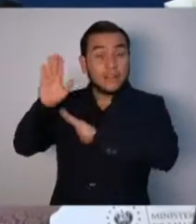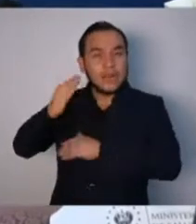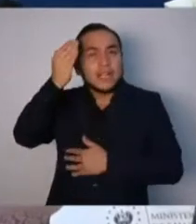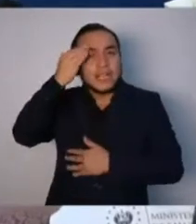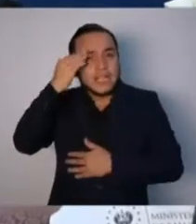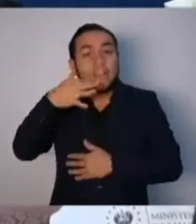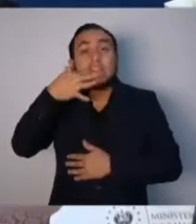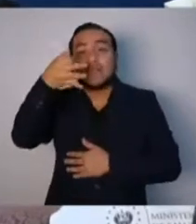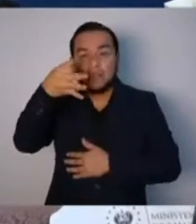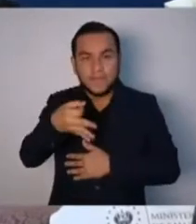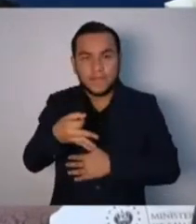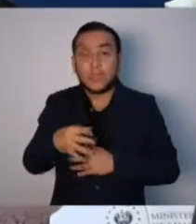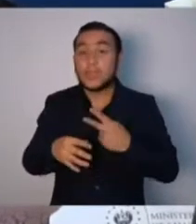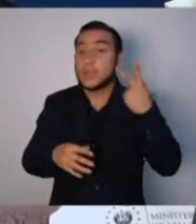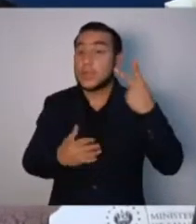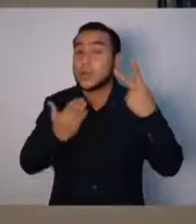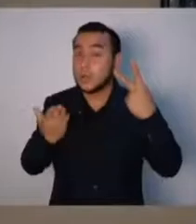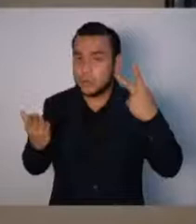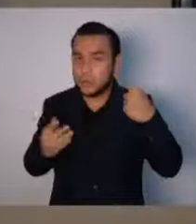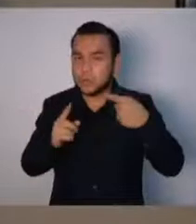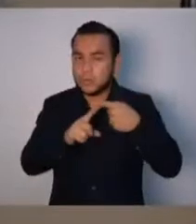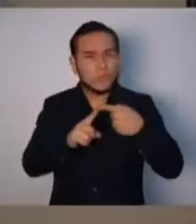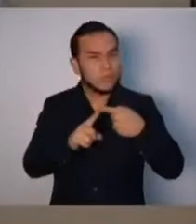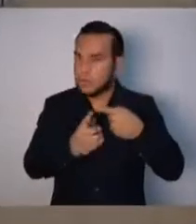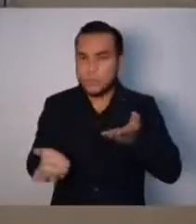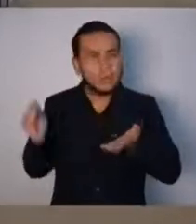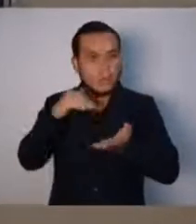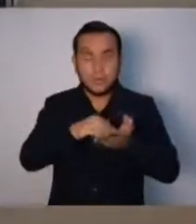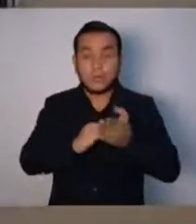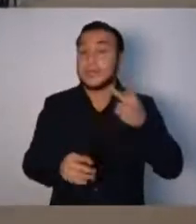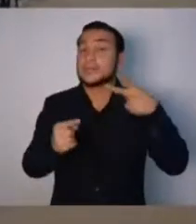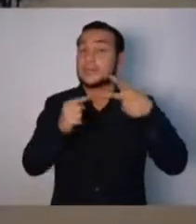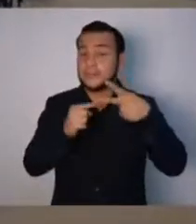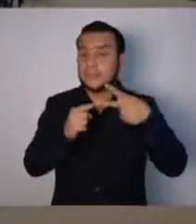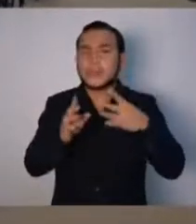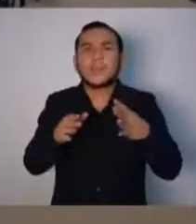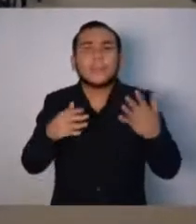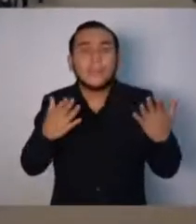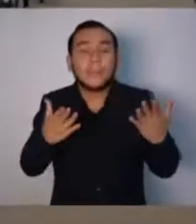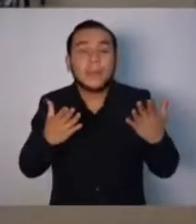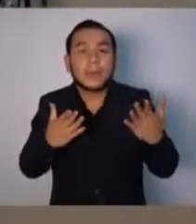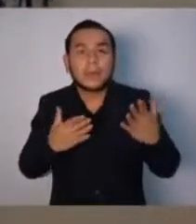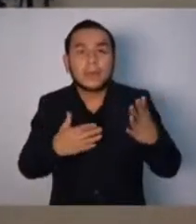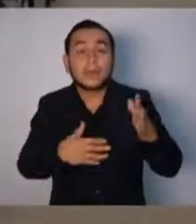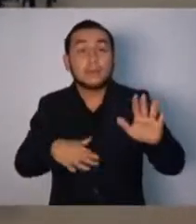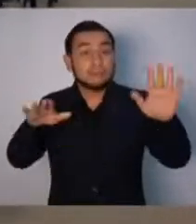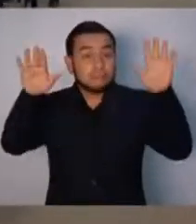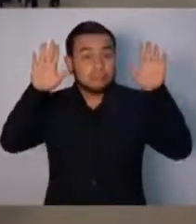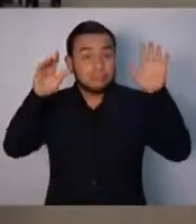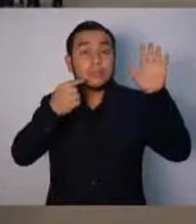para los dos razones primero para que no vuelva a pasar y segundo para que se castigue a los culpables